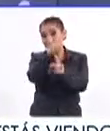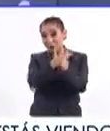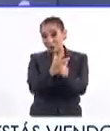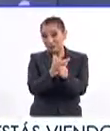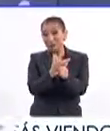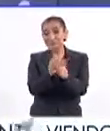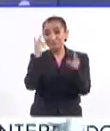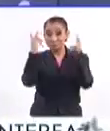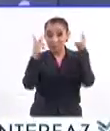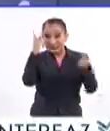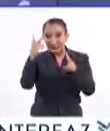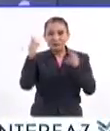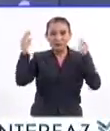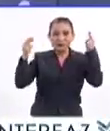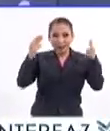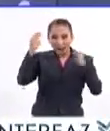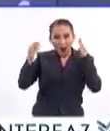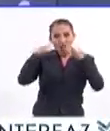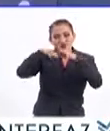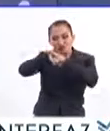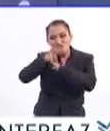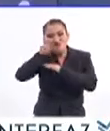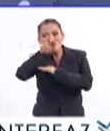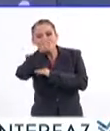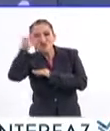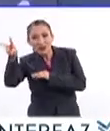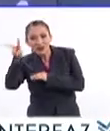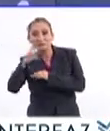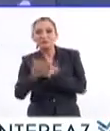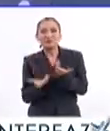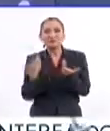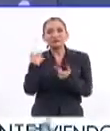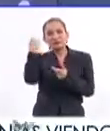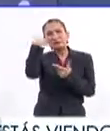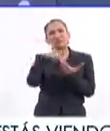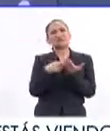que se metan ahí al museo, que se